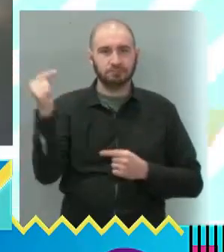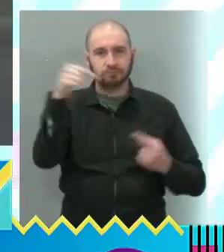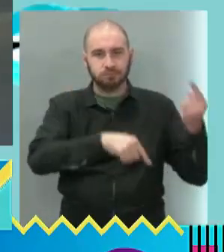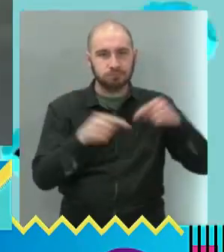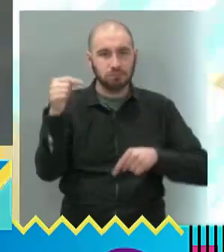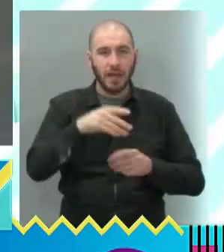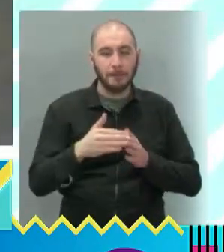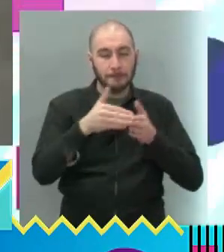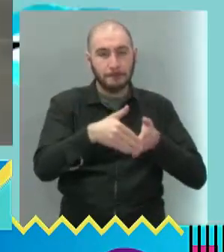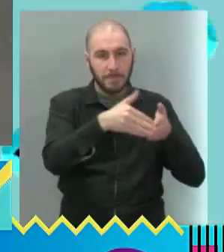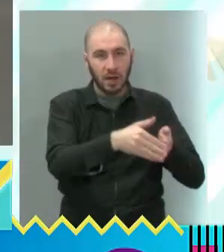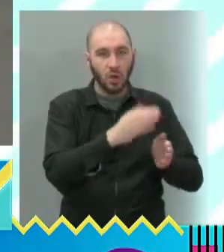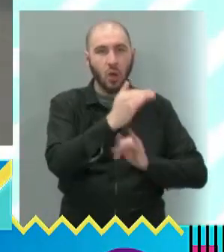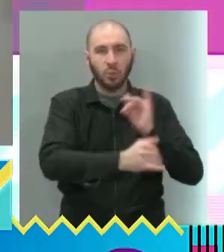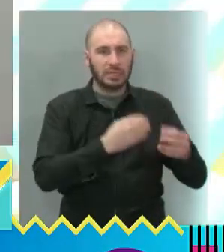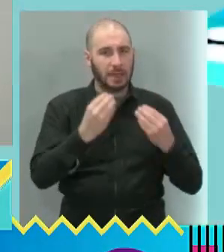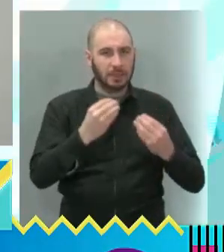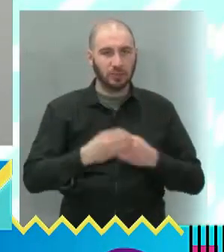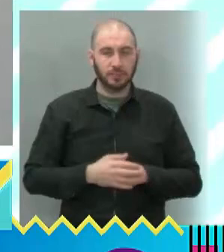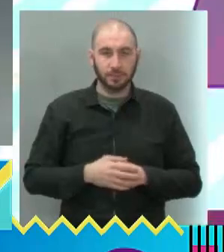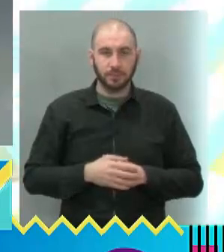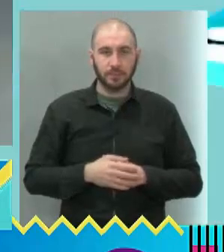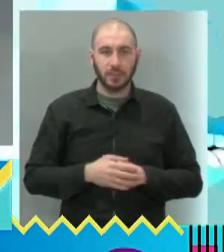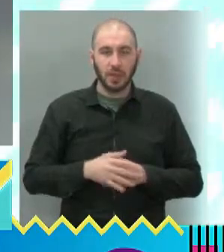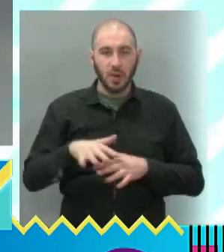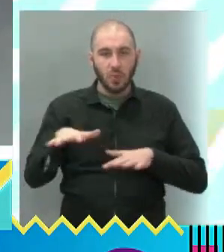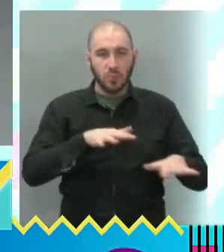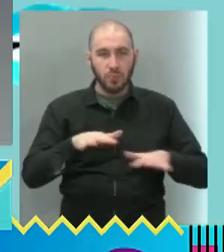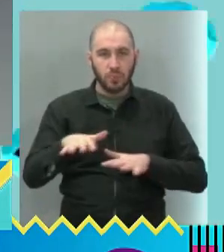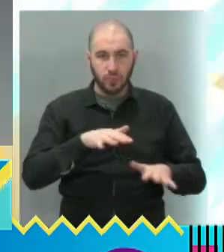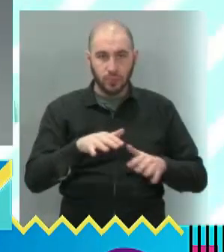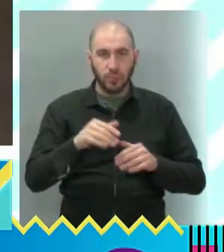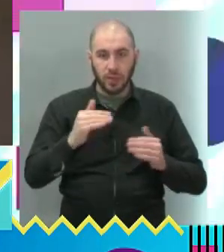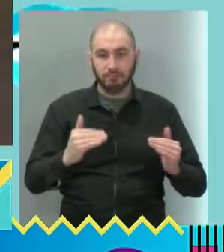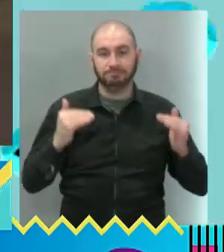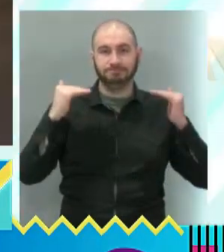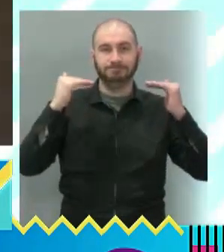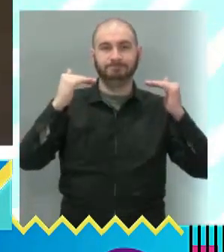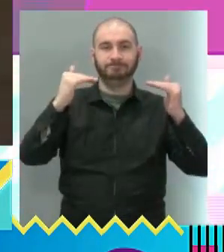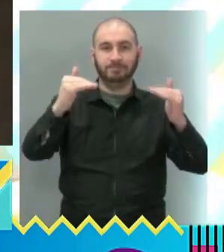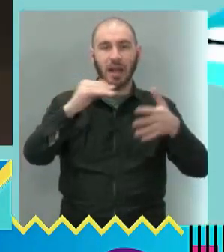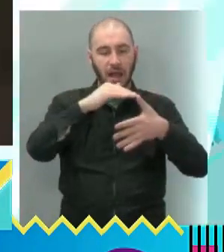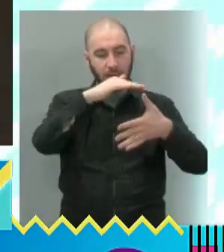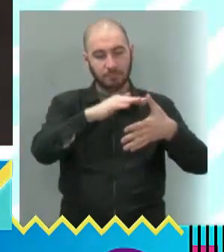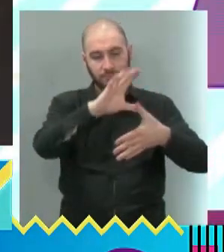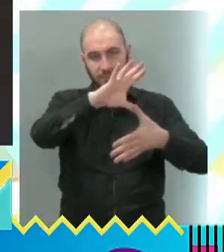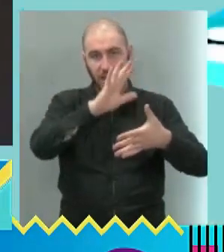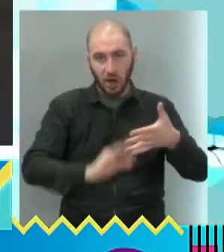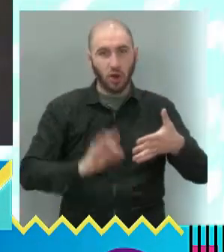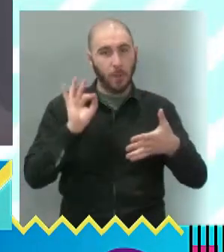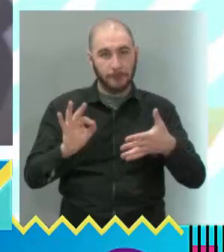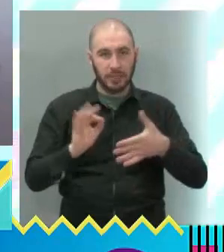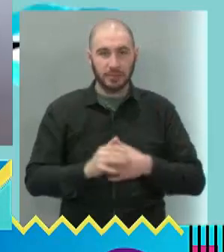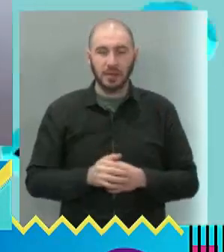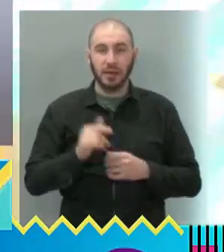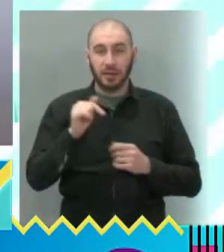a través de los barcos y contaban lo que había pasado. Entonces ese movimiento que se da simultáneamente en toda América tiene que